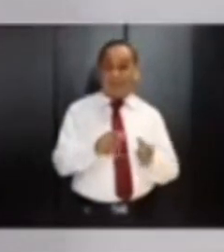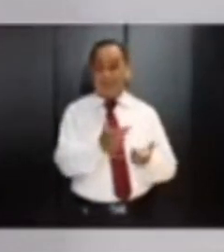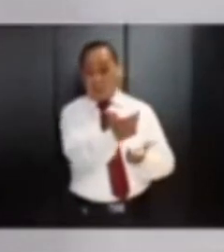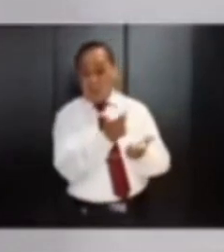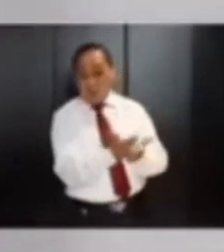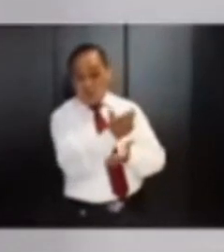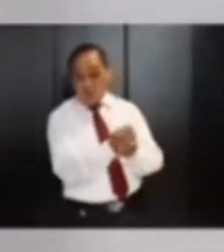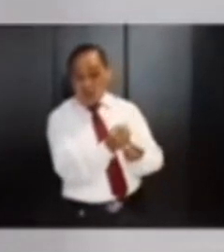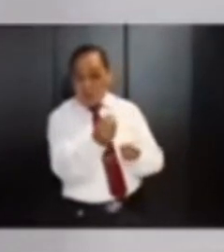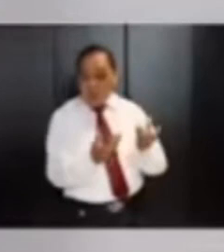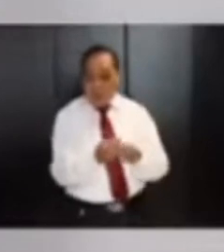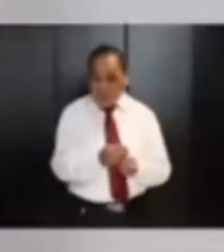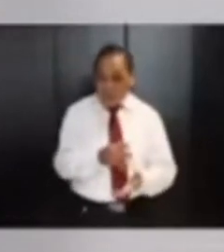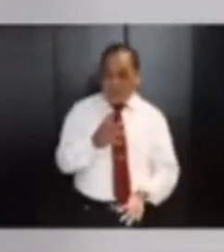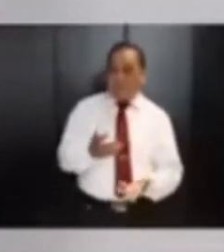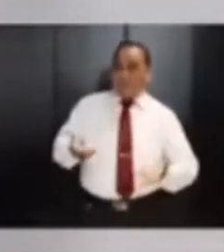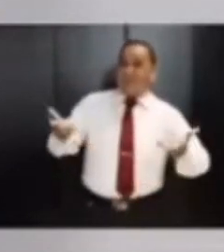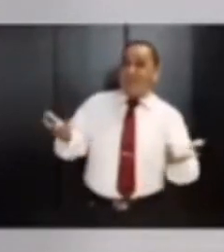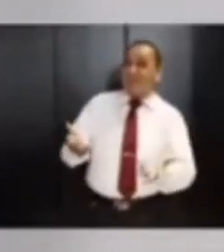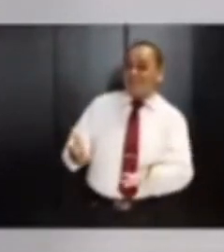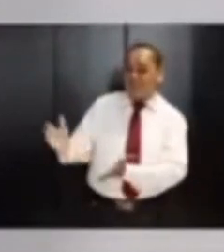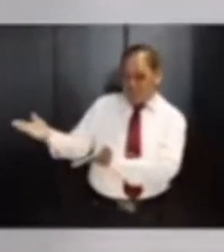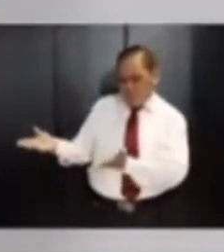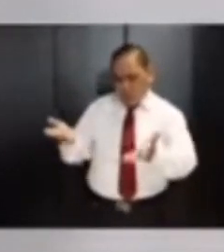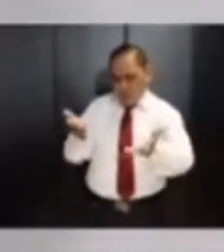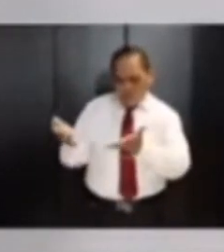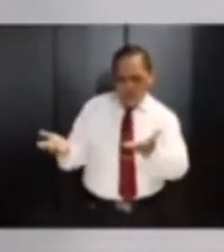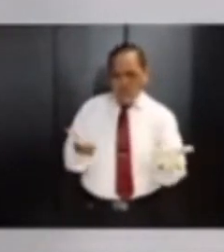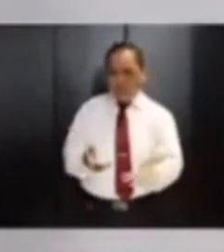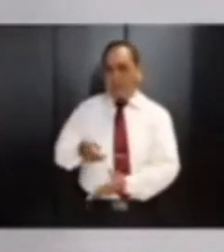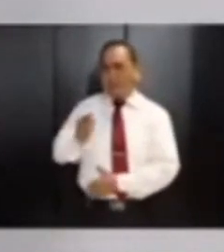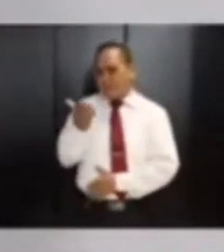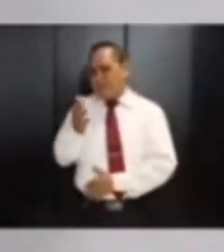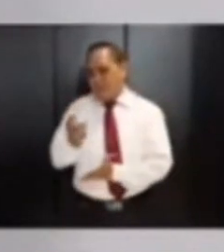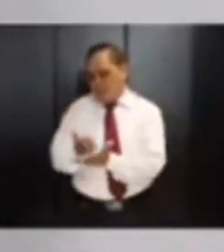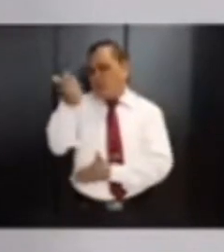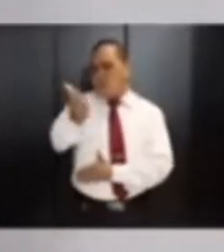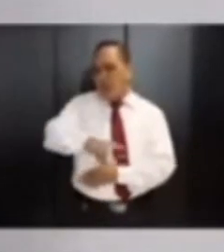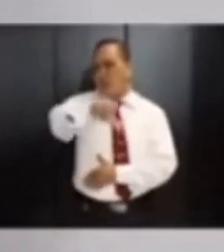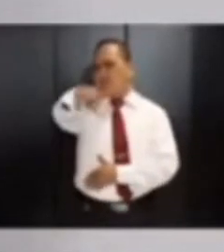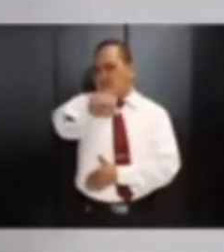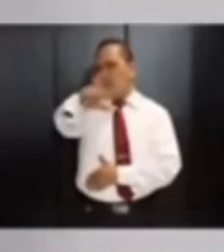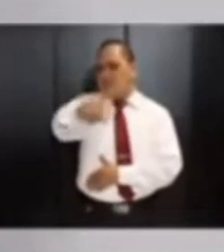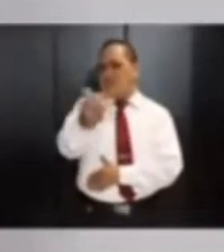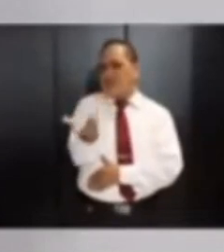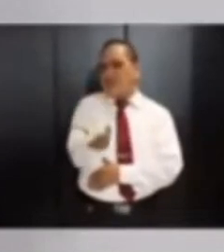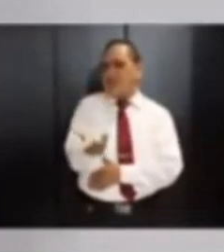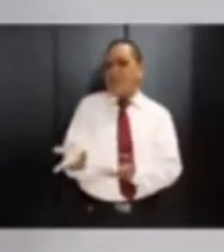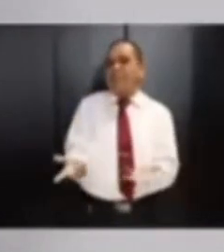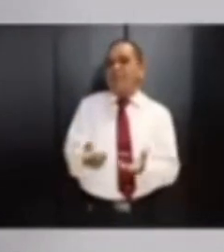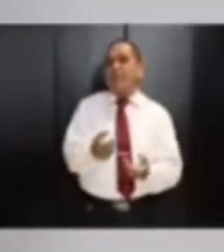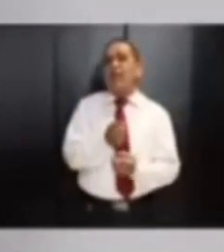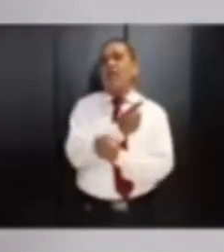mente y creo que resulta que luego que quien venga se pague eso para después de la elección punto ustedes son muy